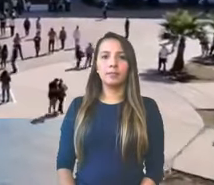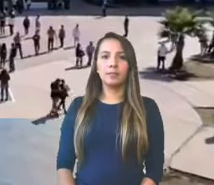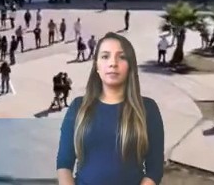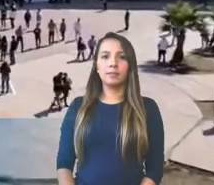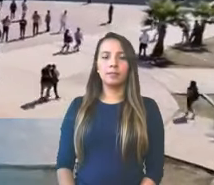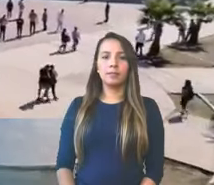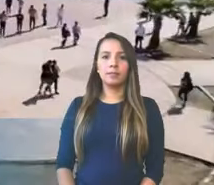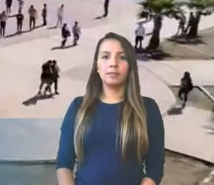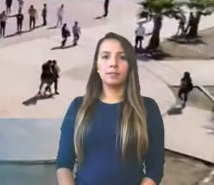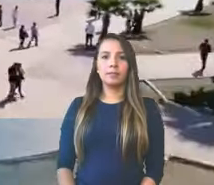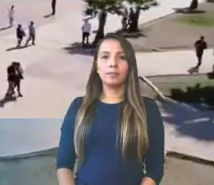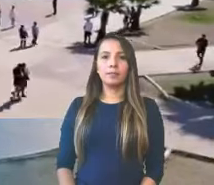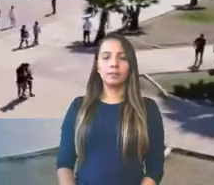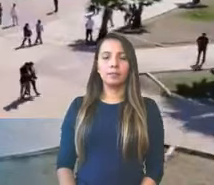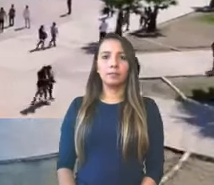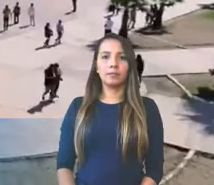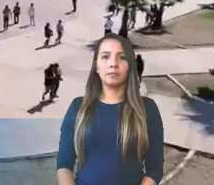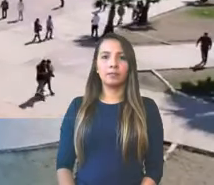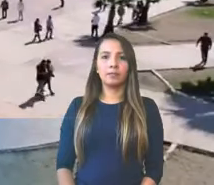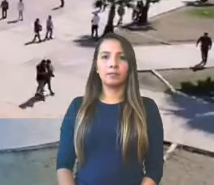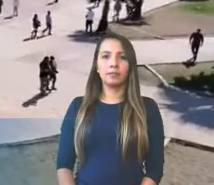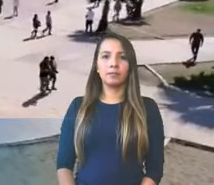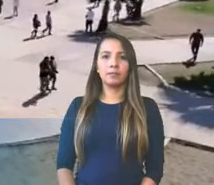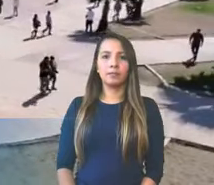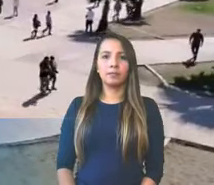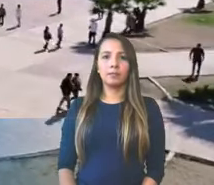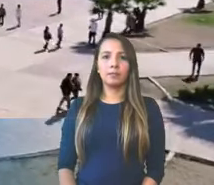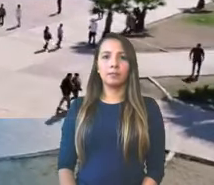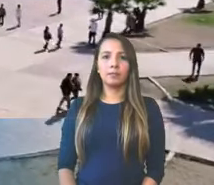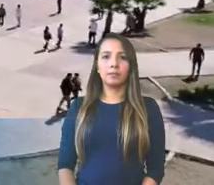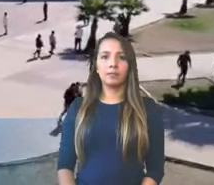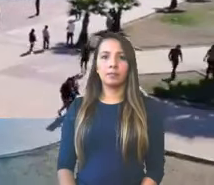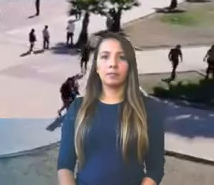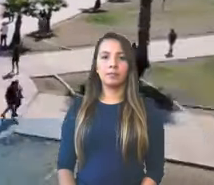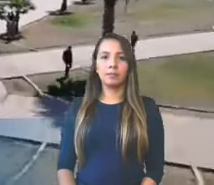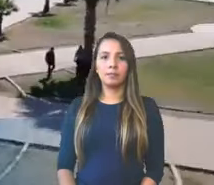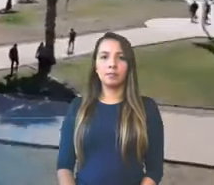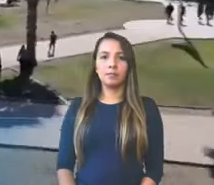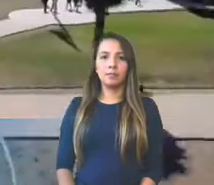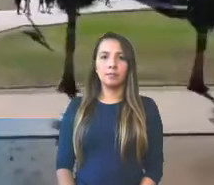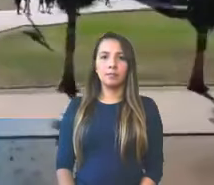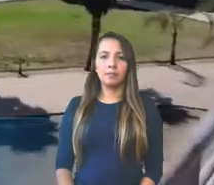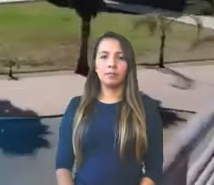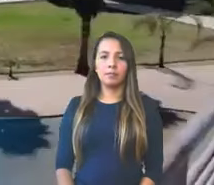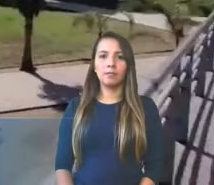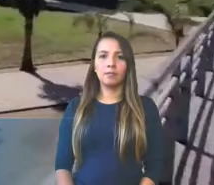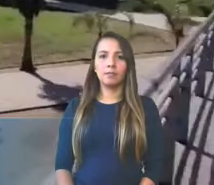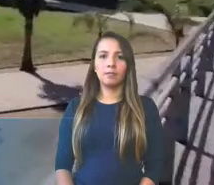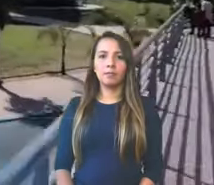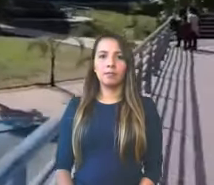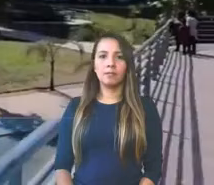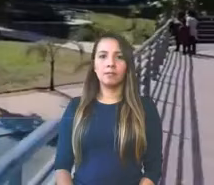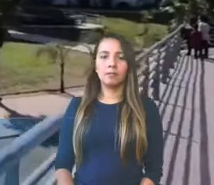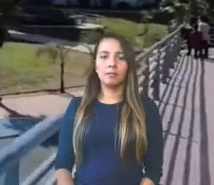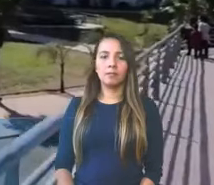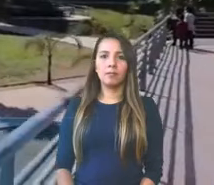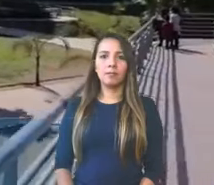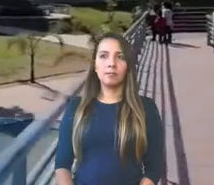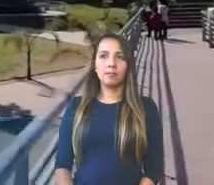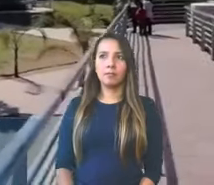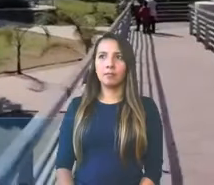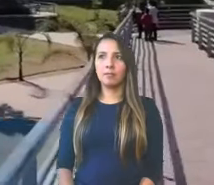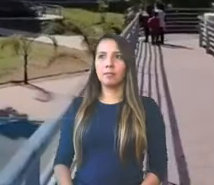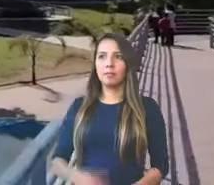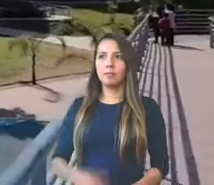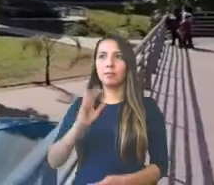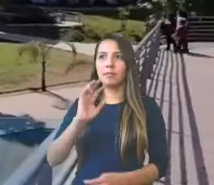Thank you. por este lado ya están